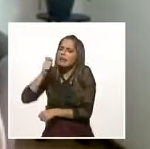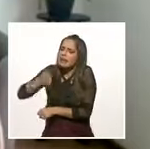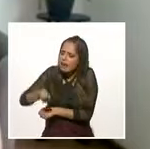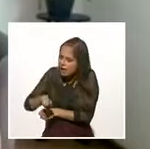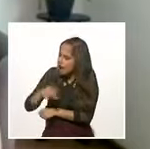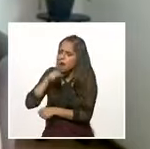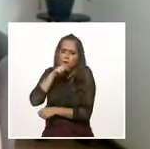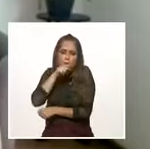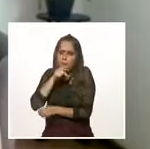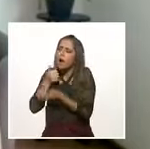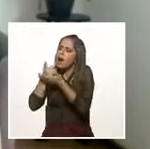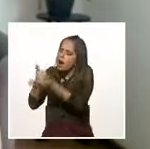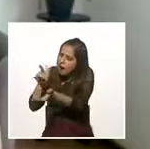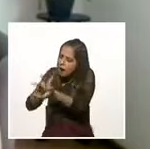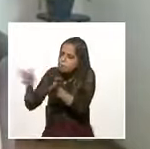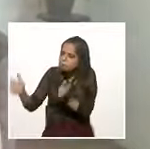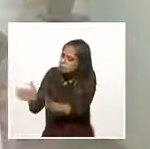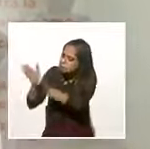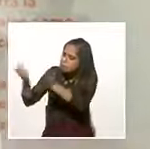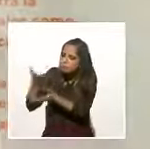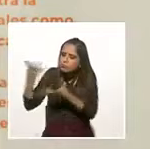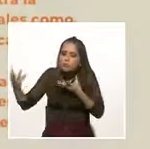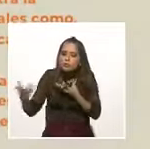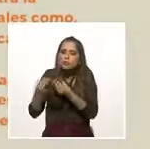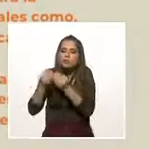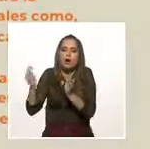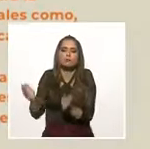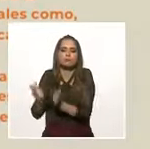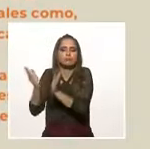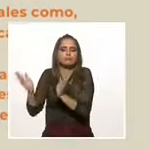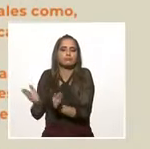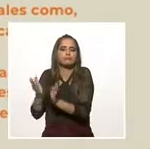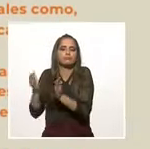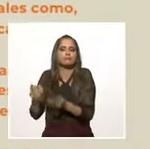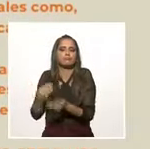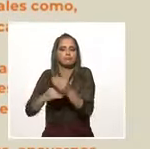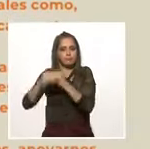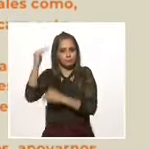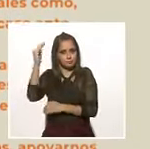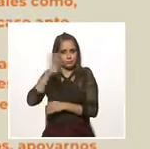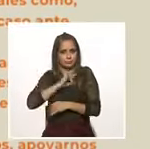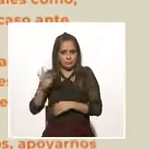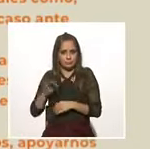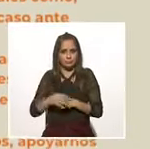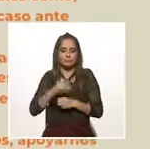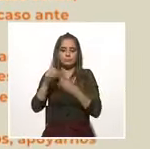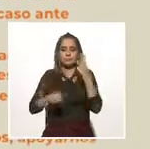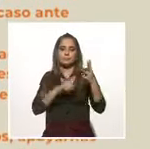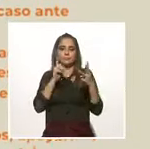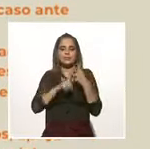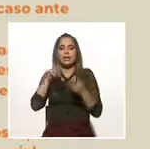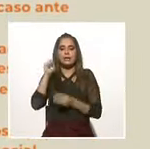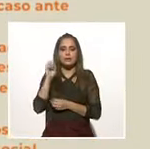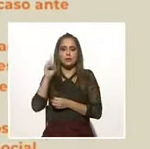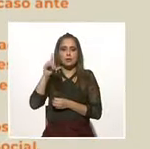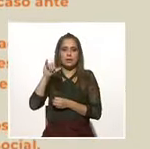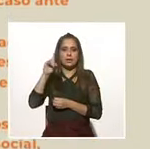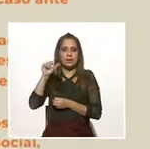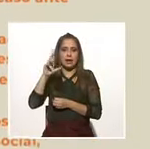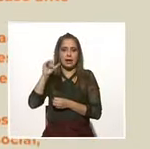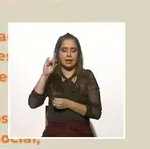entonces apoyarnos mutuamente. Y el tercer punto es la parte de la solidaridad de la